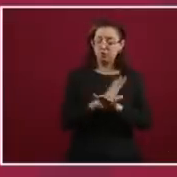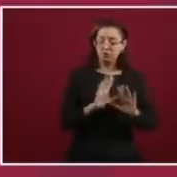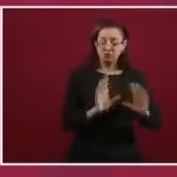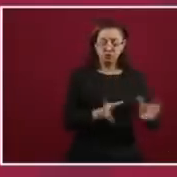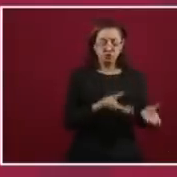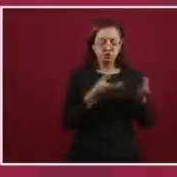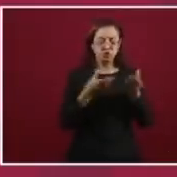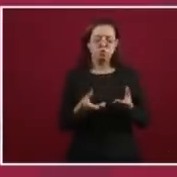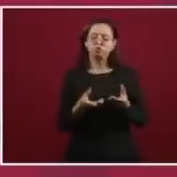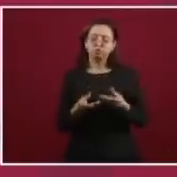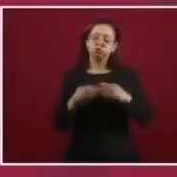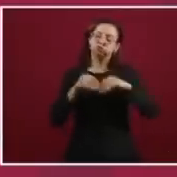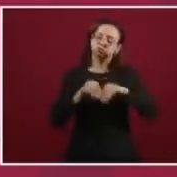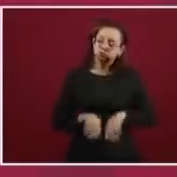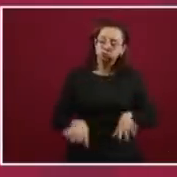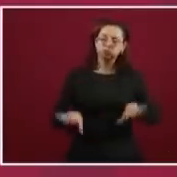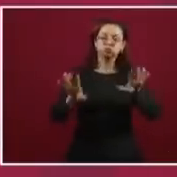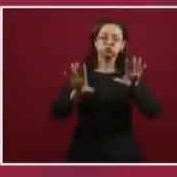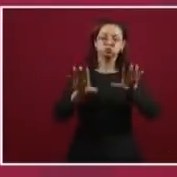transmitir